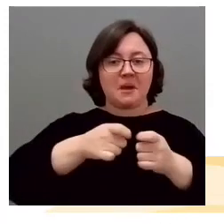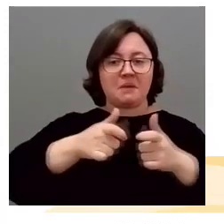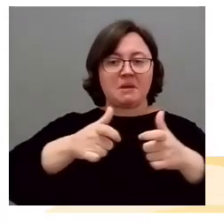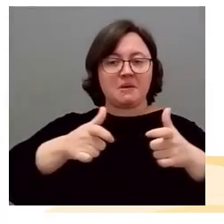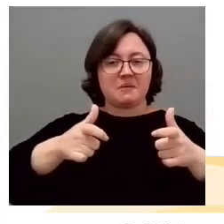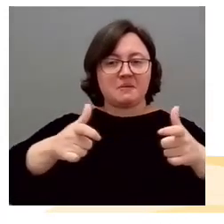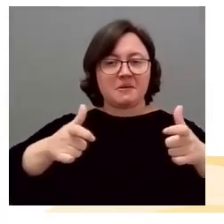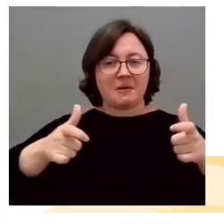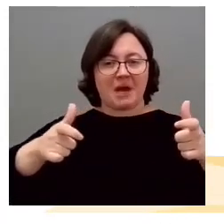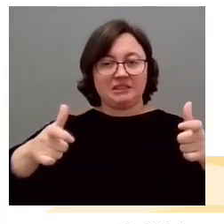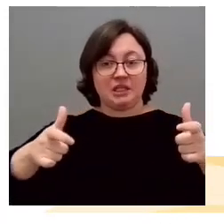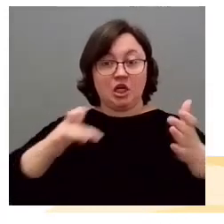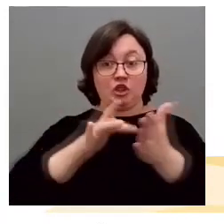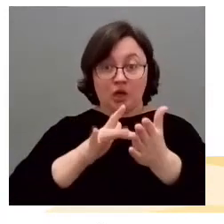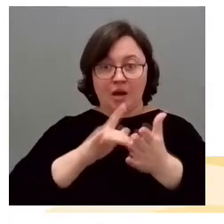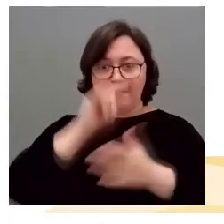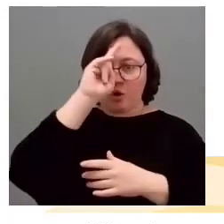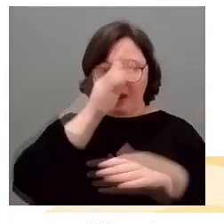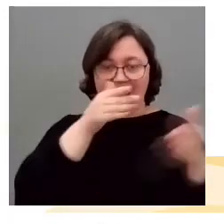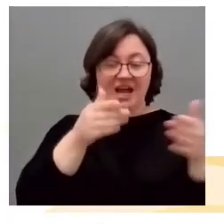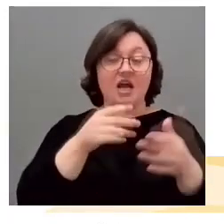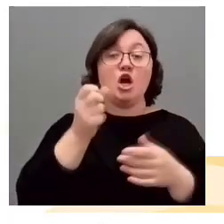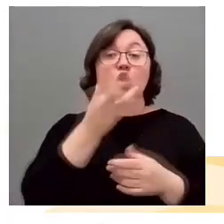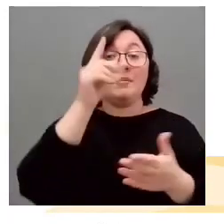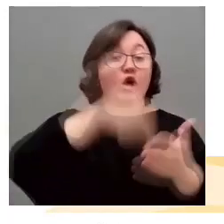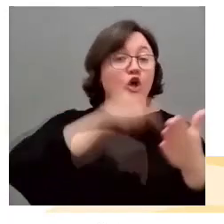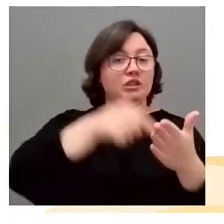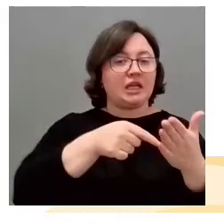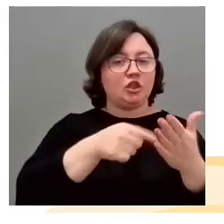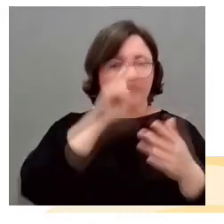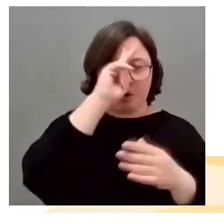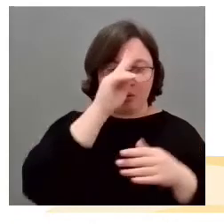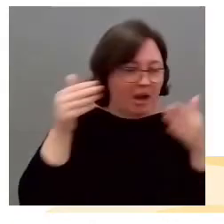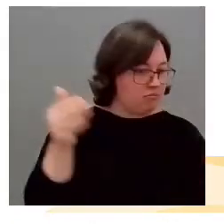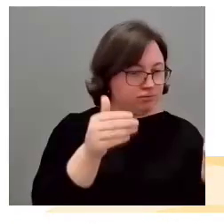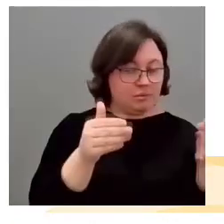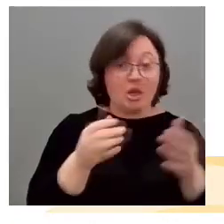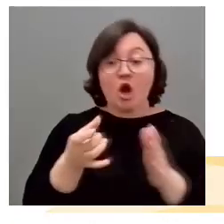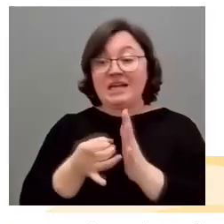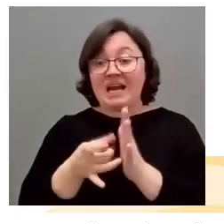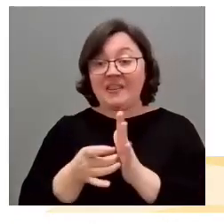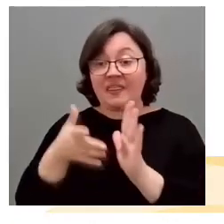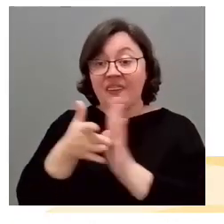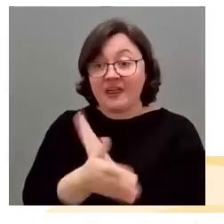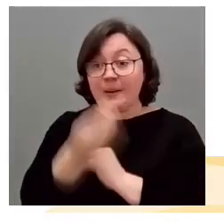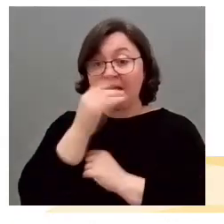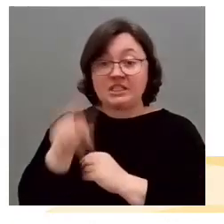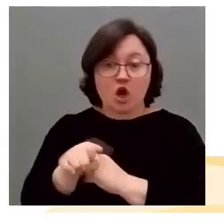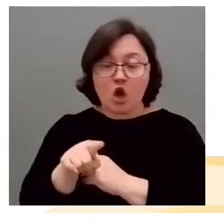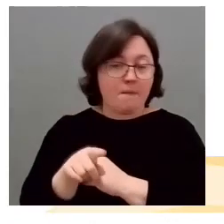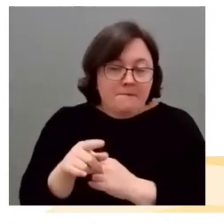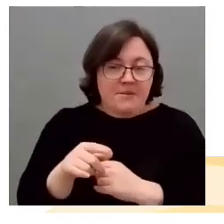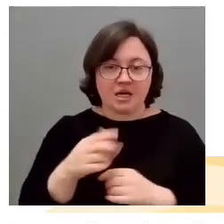discapacidad, luego nos preocupábamos más por la cantidad que por la calidad. Se ha generado contratación, ha habido contratación en